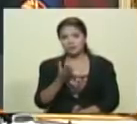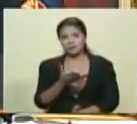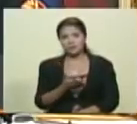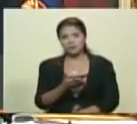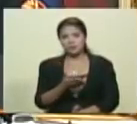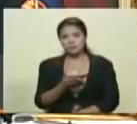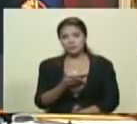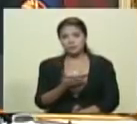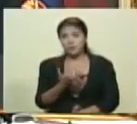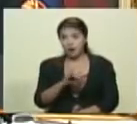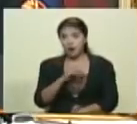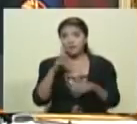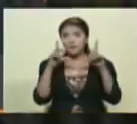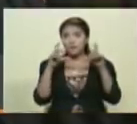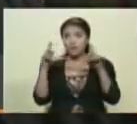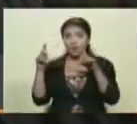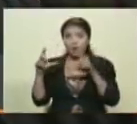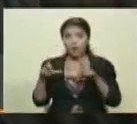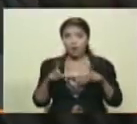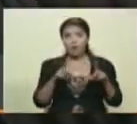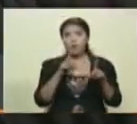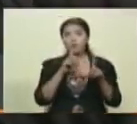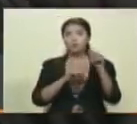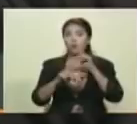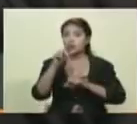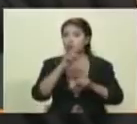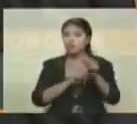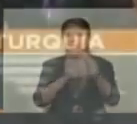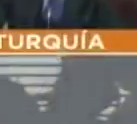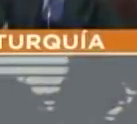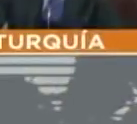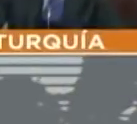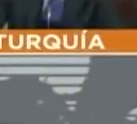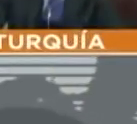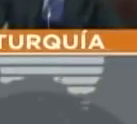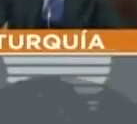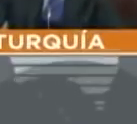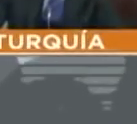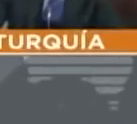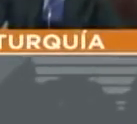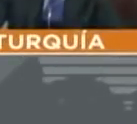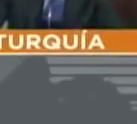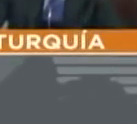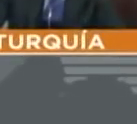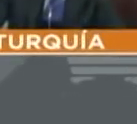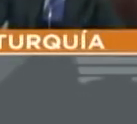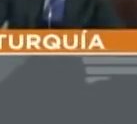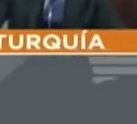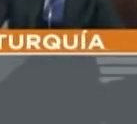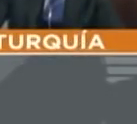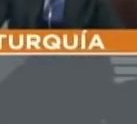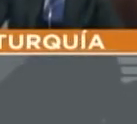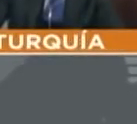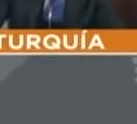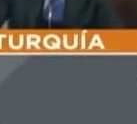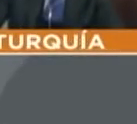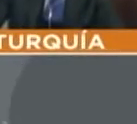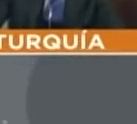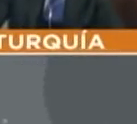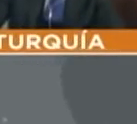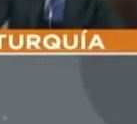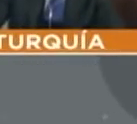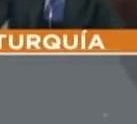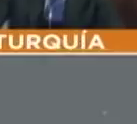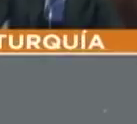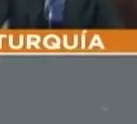si tenemos fotos en Twitter, no he visto mi Twitter, para ir retuiteando y